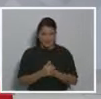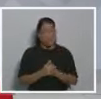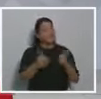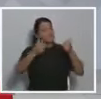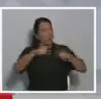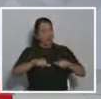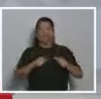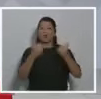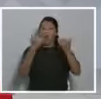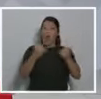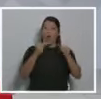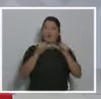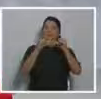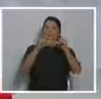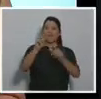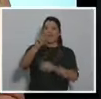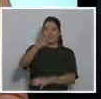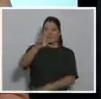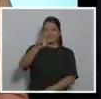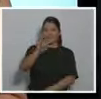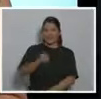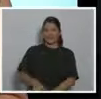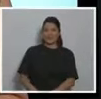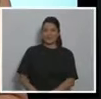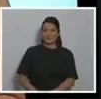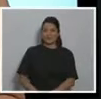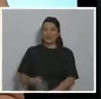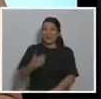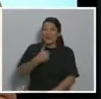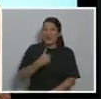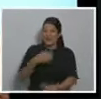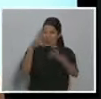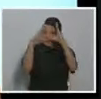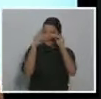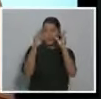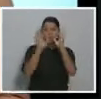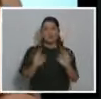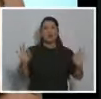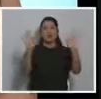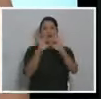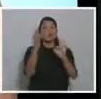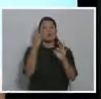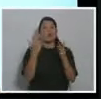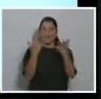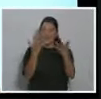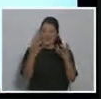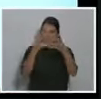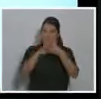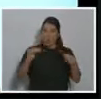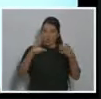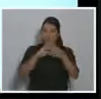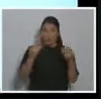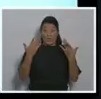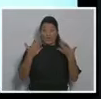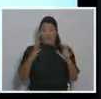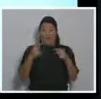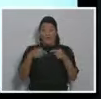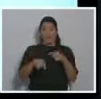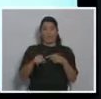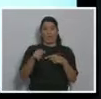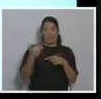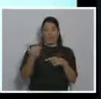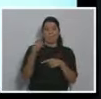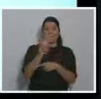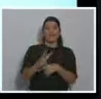yo démosle el pase a Meli. Meli. Tenemos información importante. Y es que queremos contarles que ya este viernes se